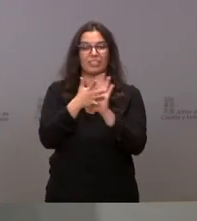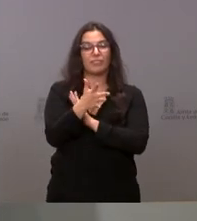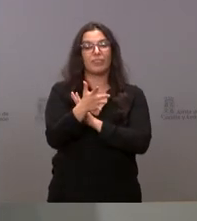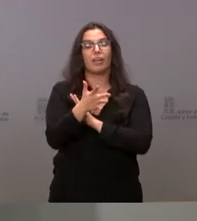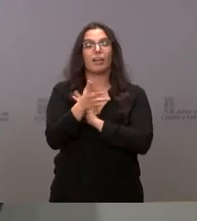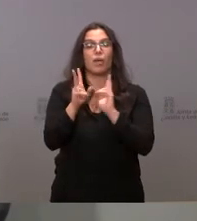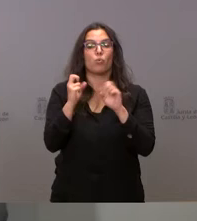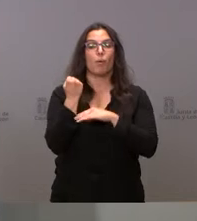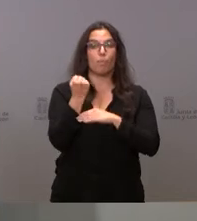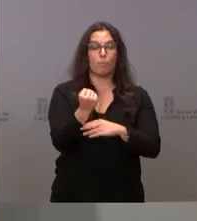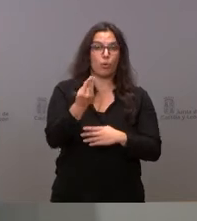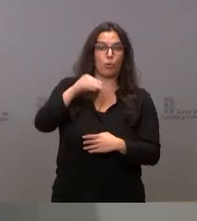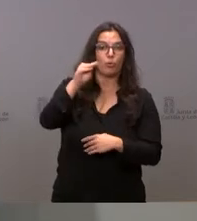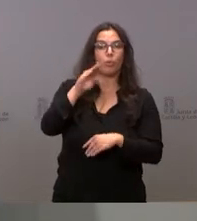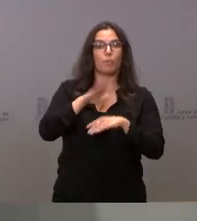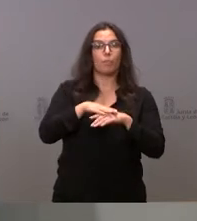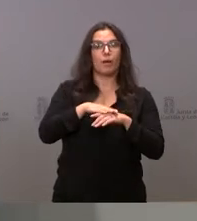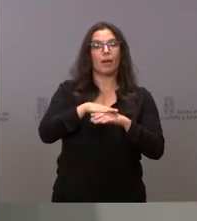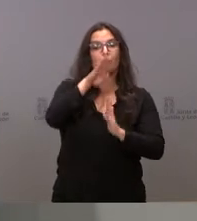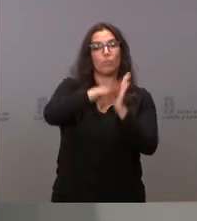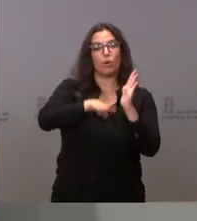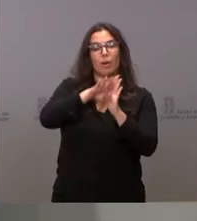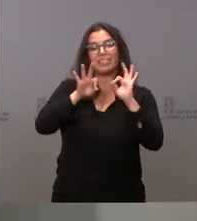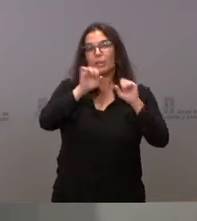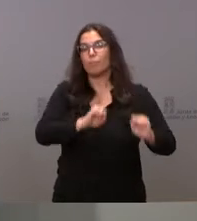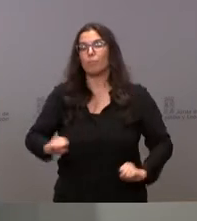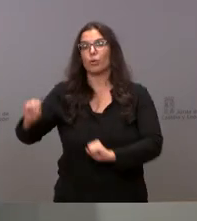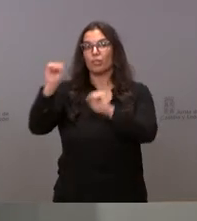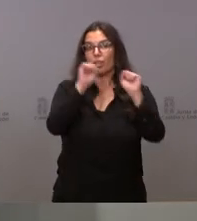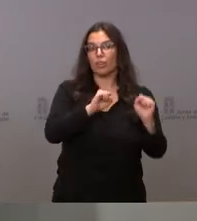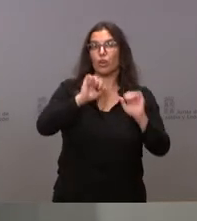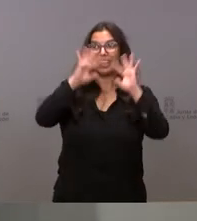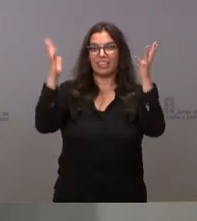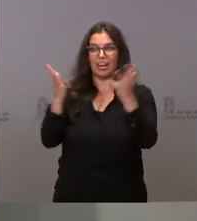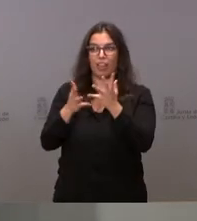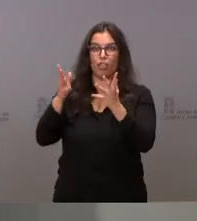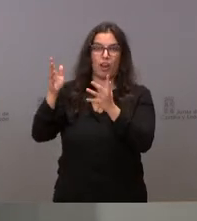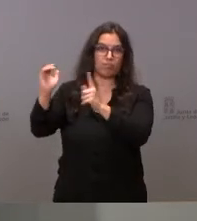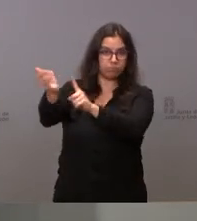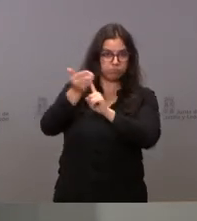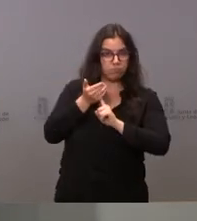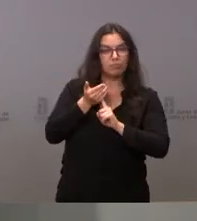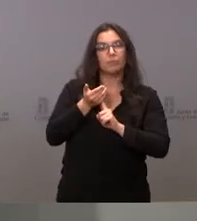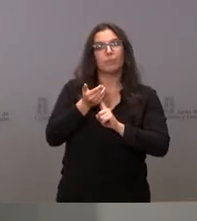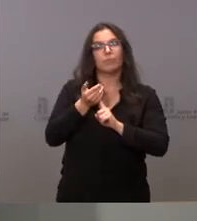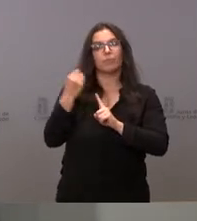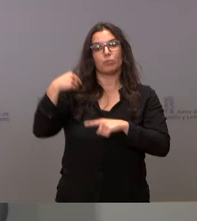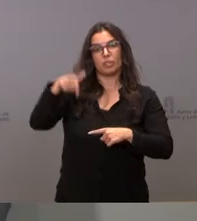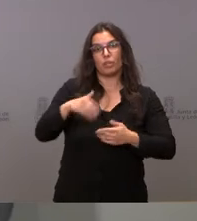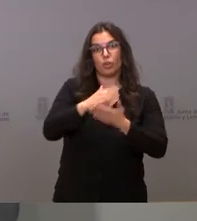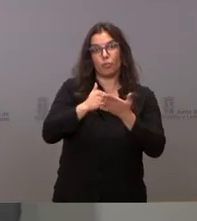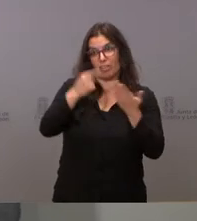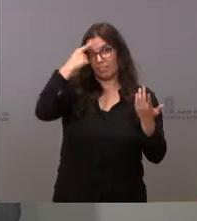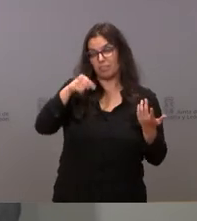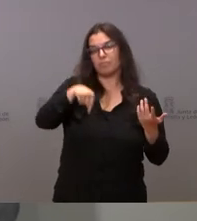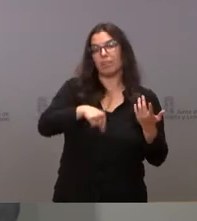nuevo apoyo a nuestros programas de protección internacional, en los que saben, esta comunidad lidera